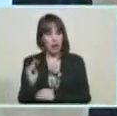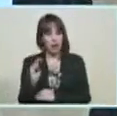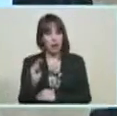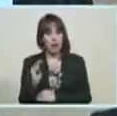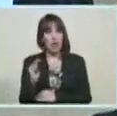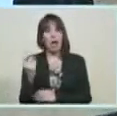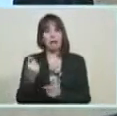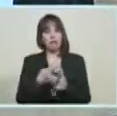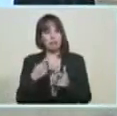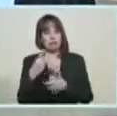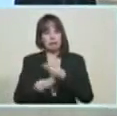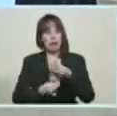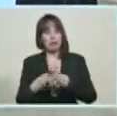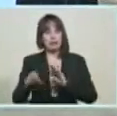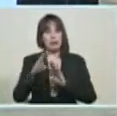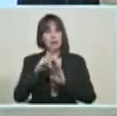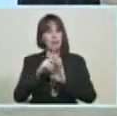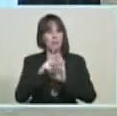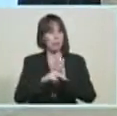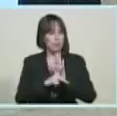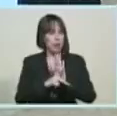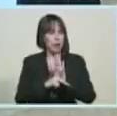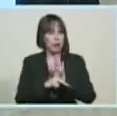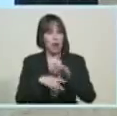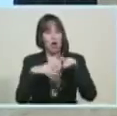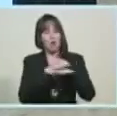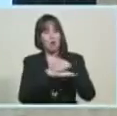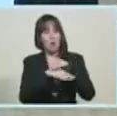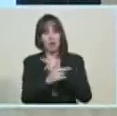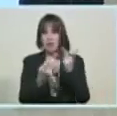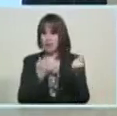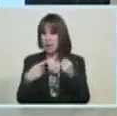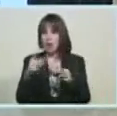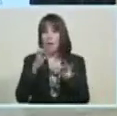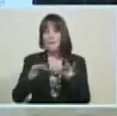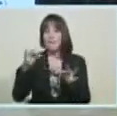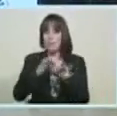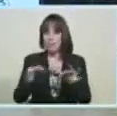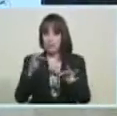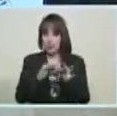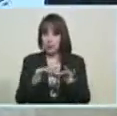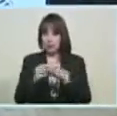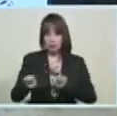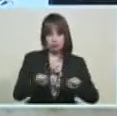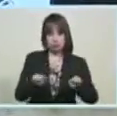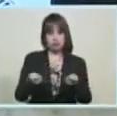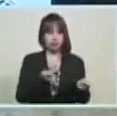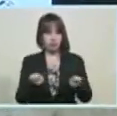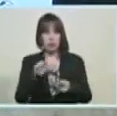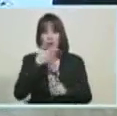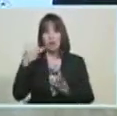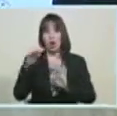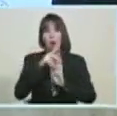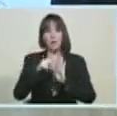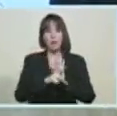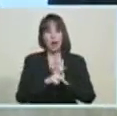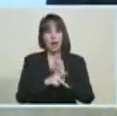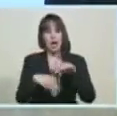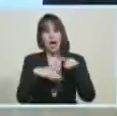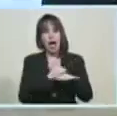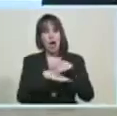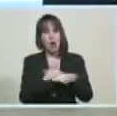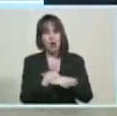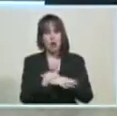plan de ahorro en Petro, que va a complementar y va a dinamizar todo el plan de ahorro general